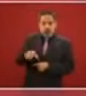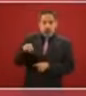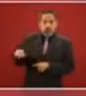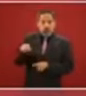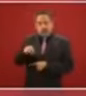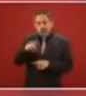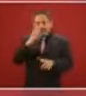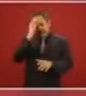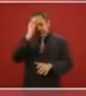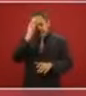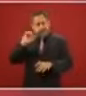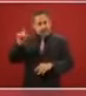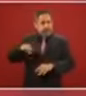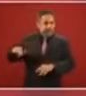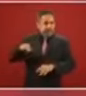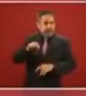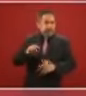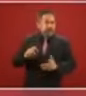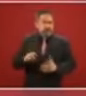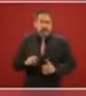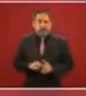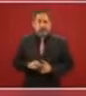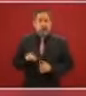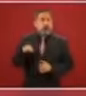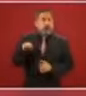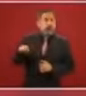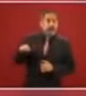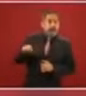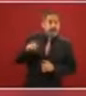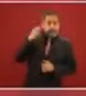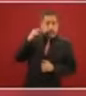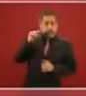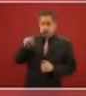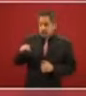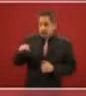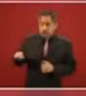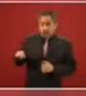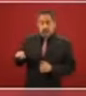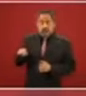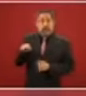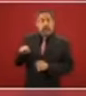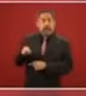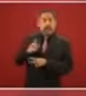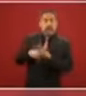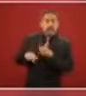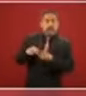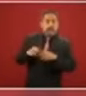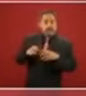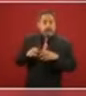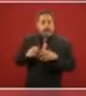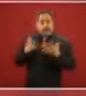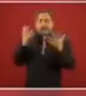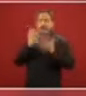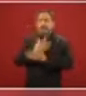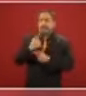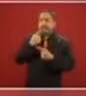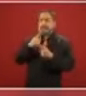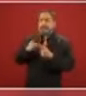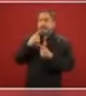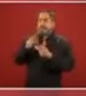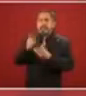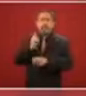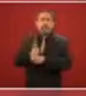famosas porque dieron lugar a las denuncias de corrupción